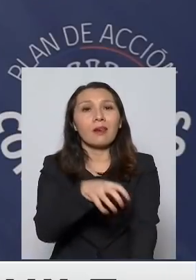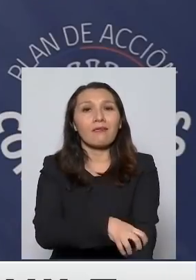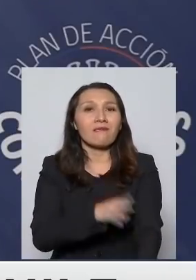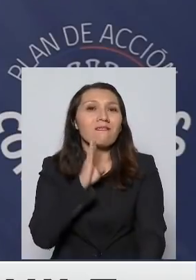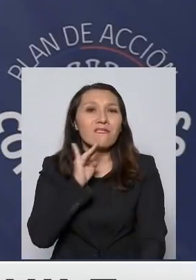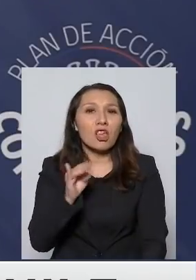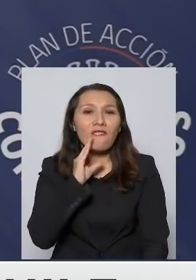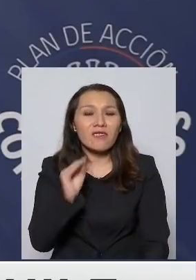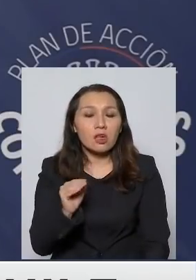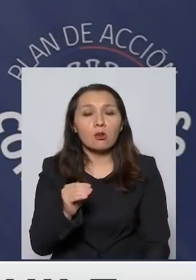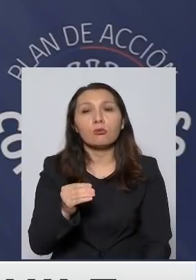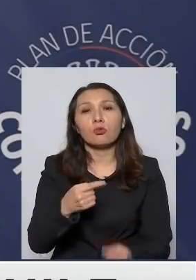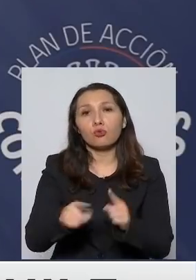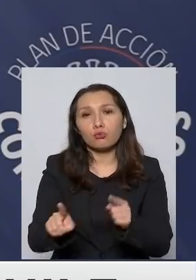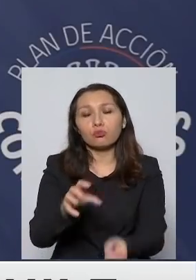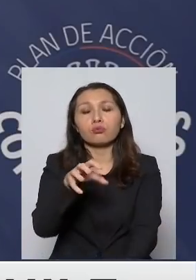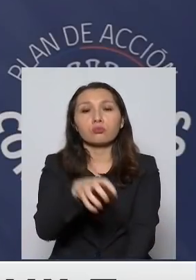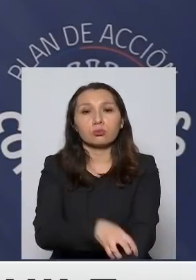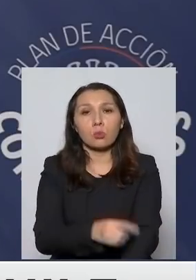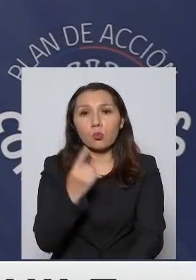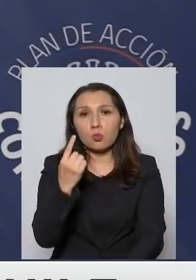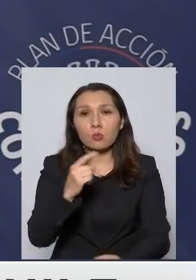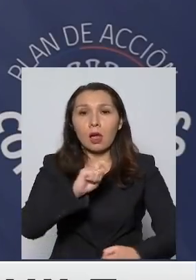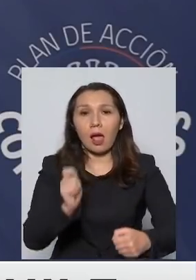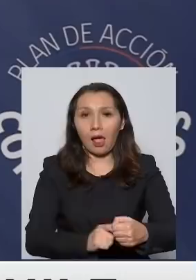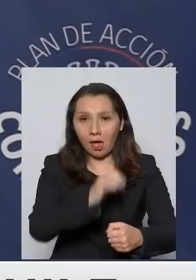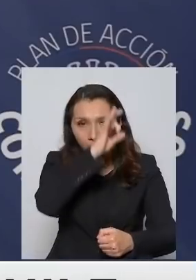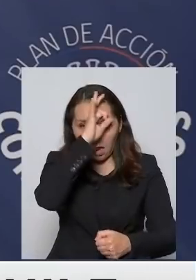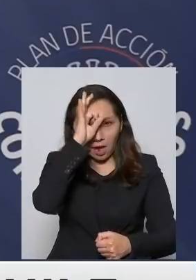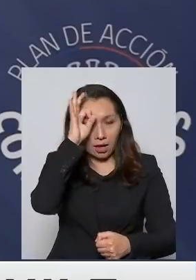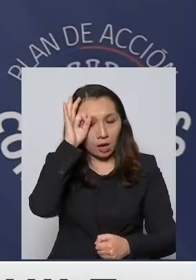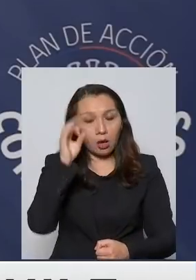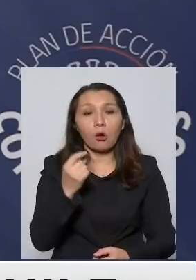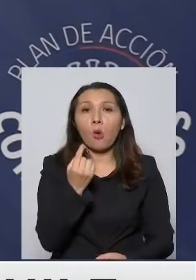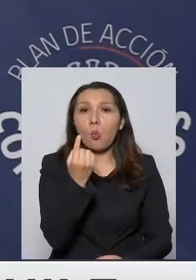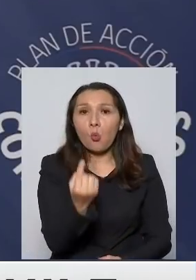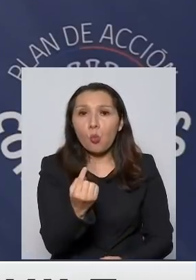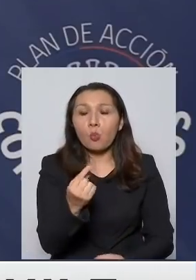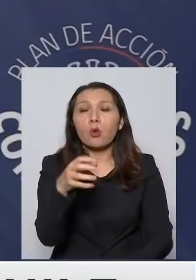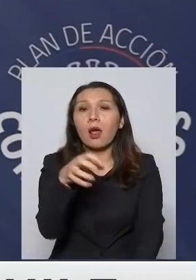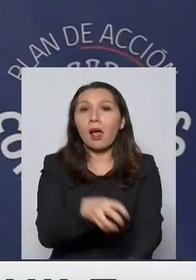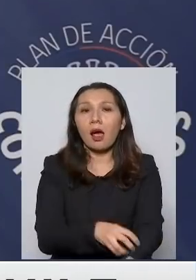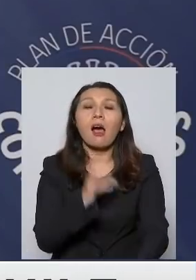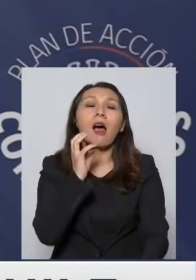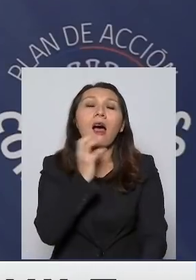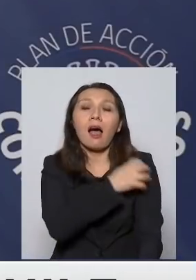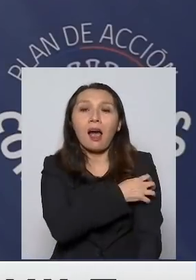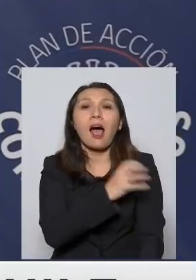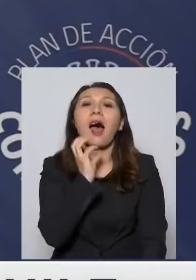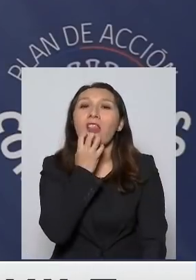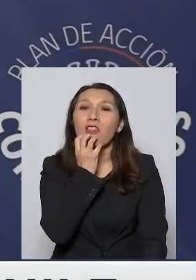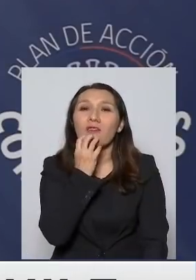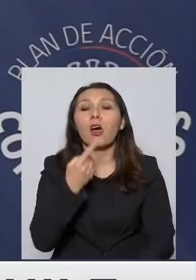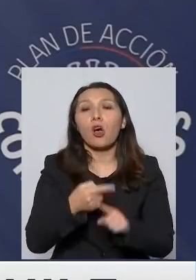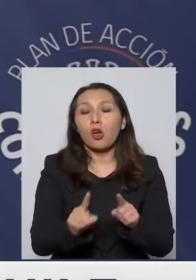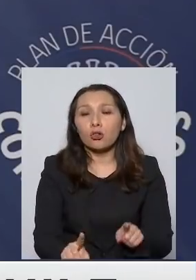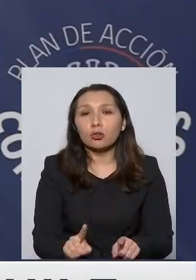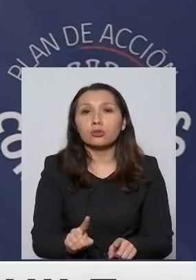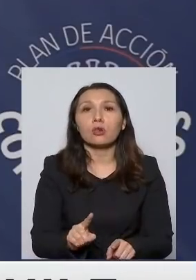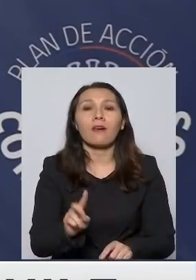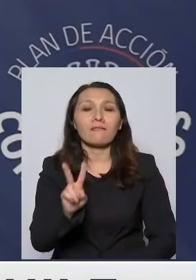Biobío, 1 a la región de la Araucanía, 1 a la región de Antofagasta y 1 a la región